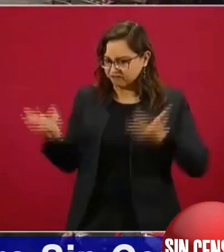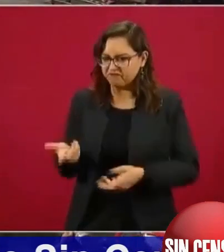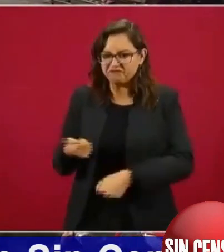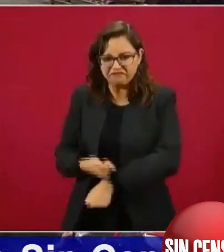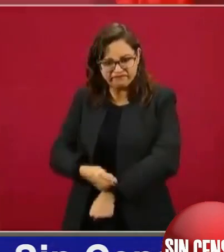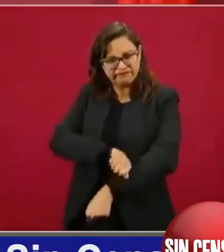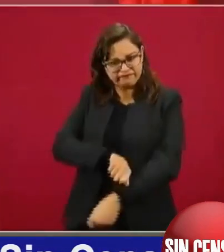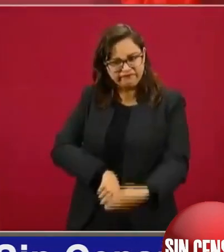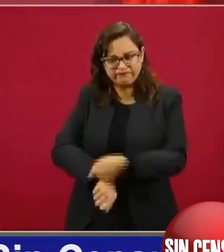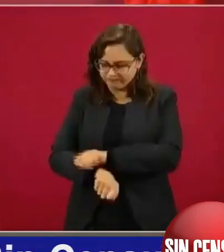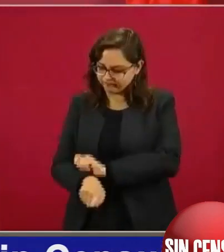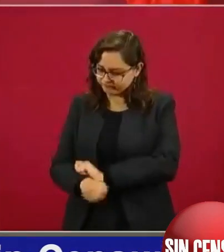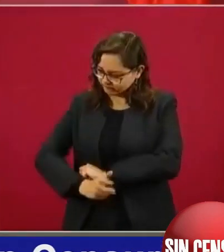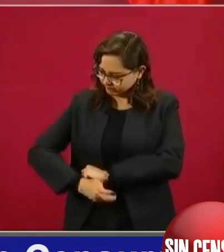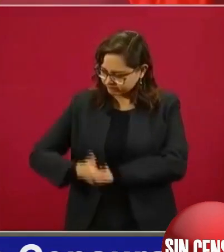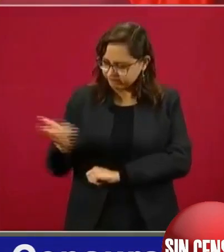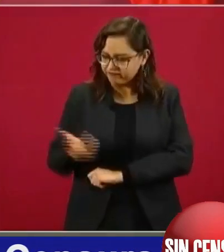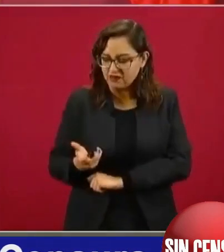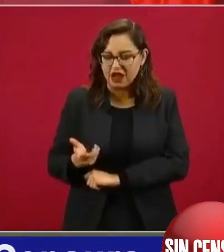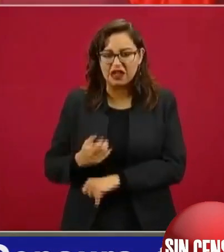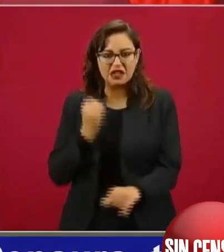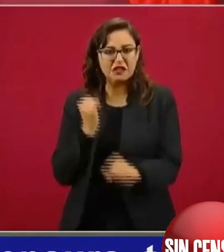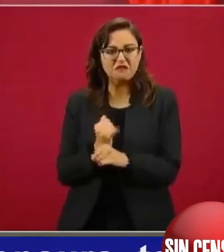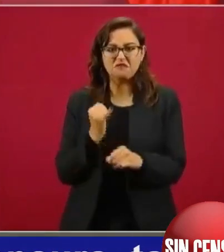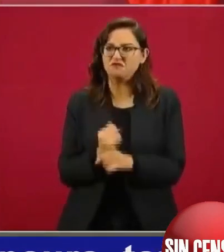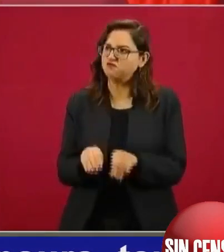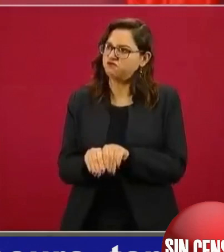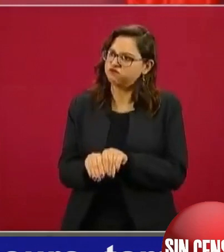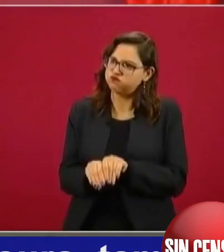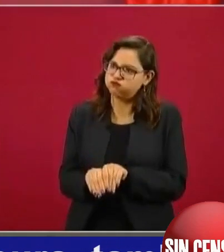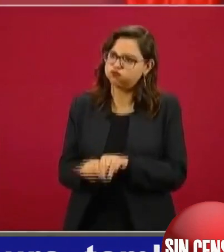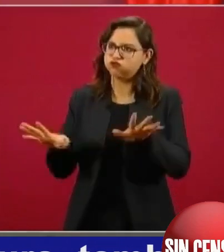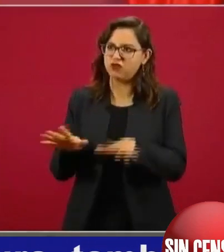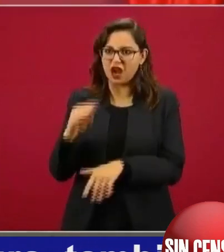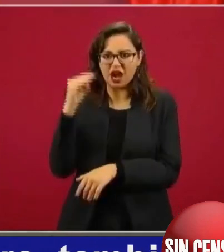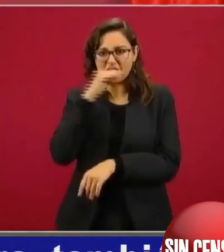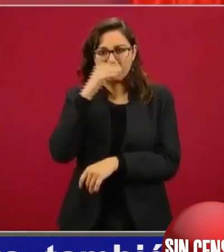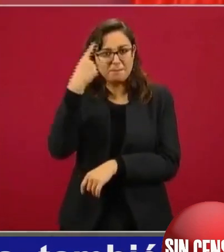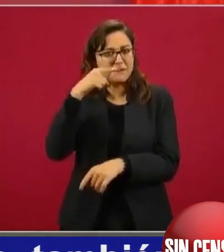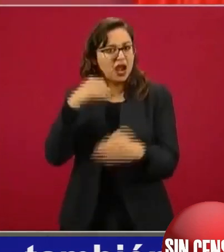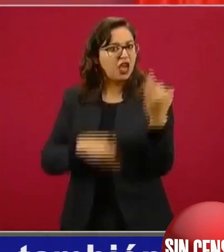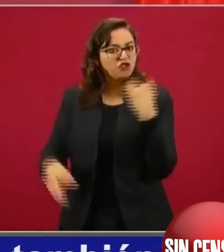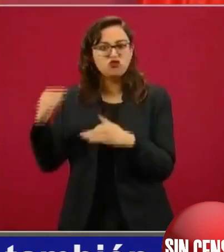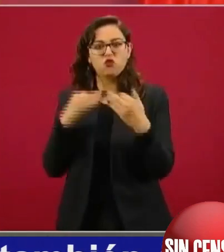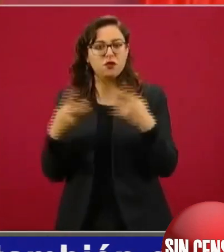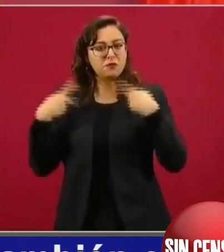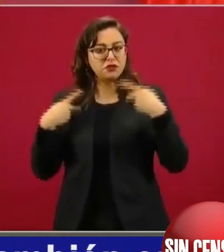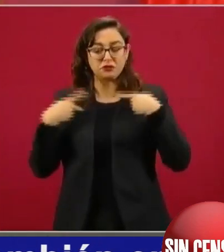gratuito para todos. Ya lo estamos instalando en todo el país.